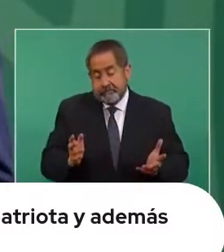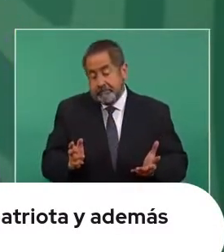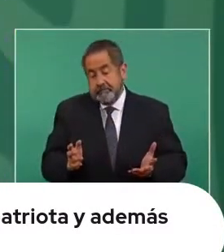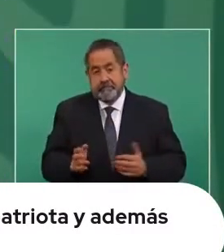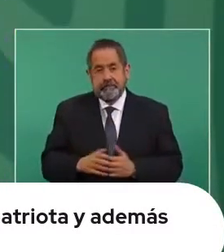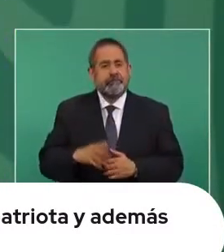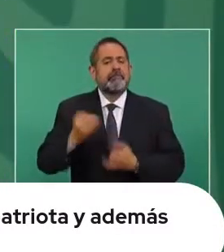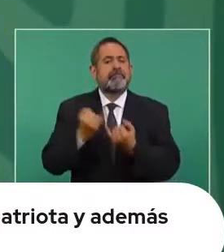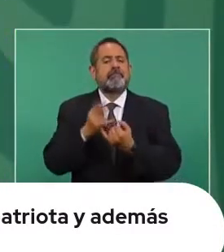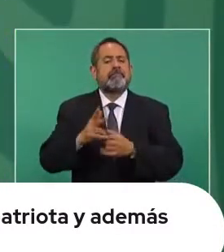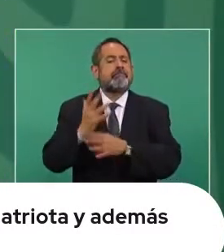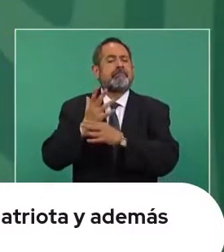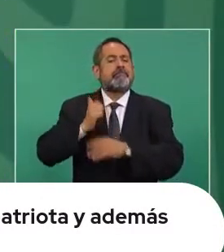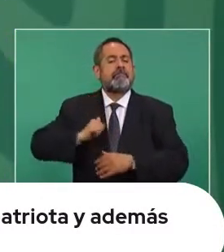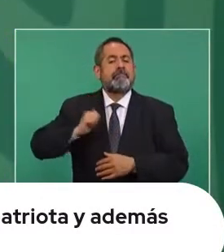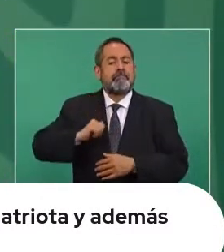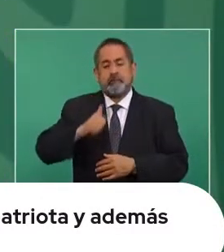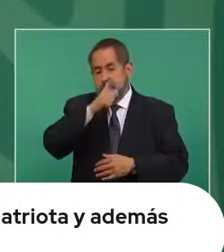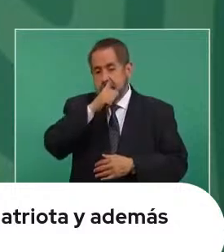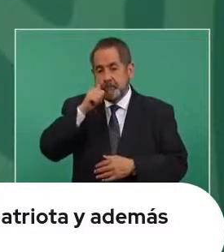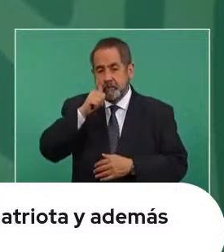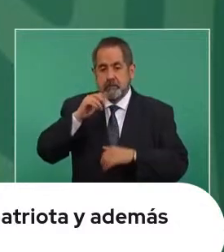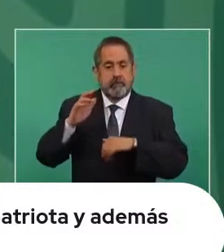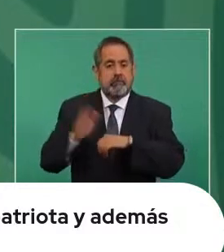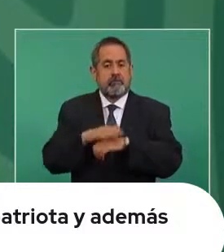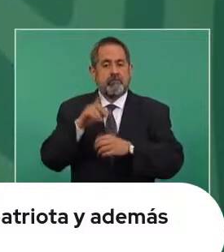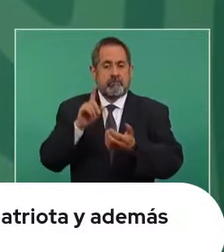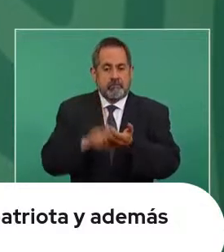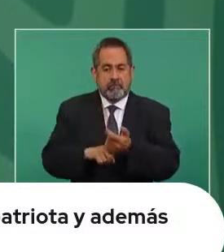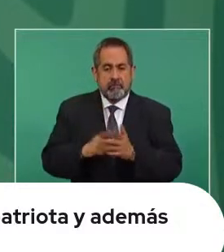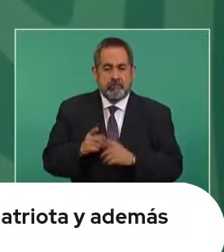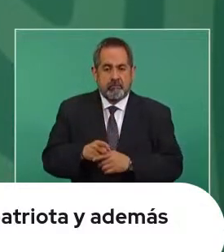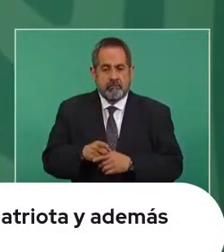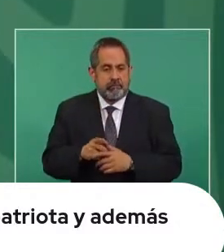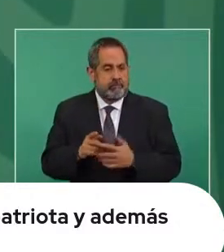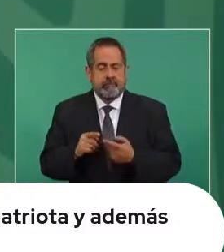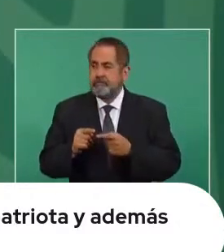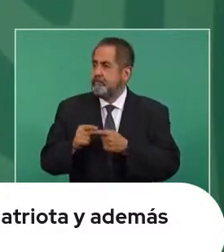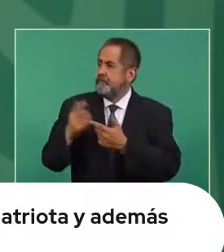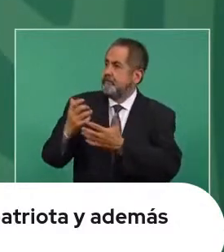como decía Juárez, el triunfo de la reacción es moralmente imposible.